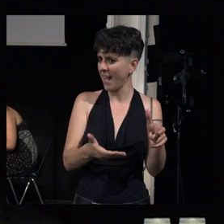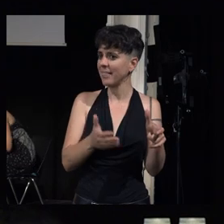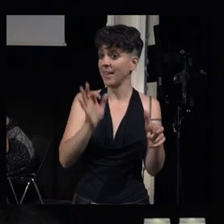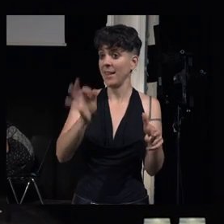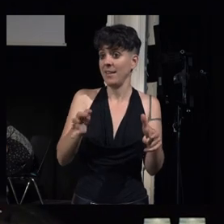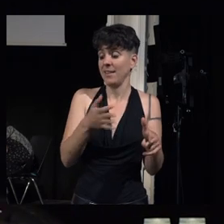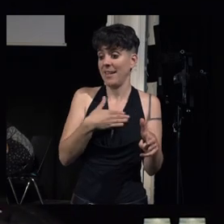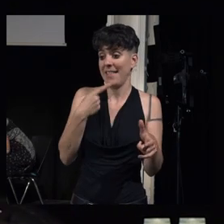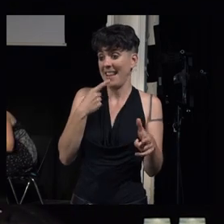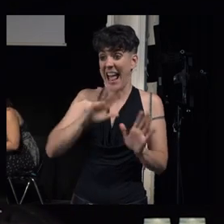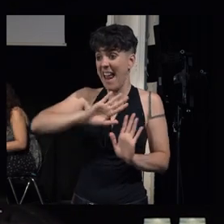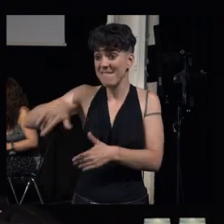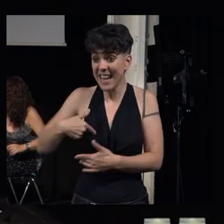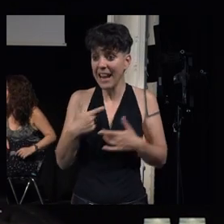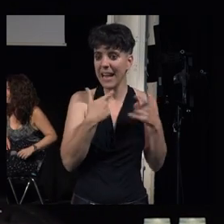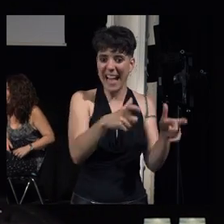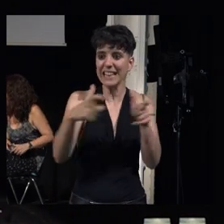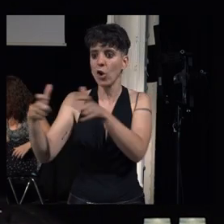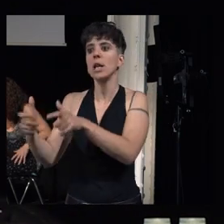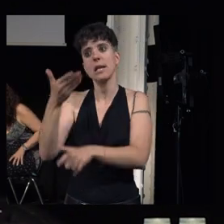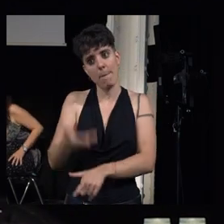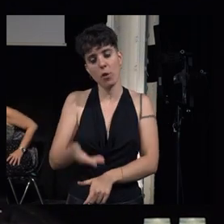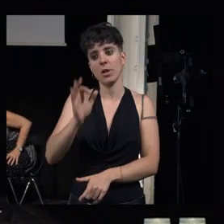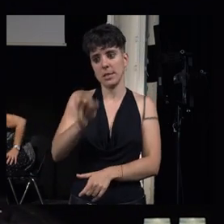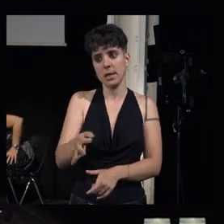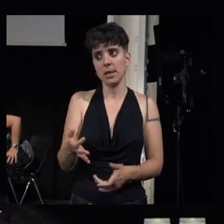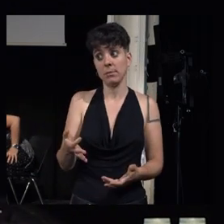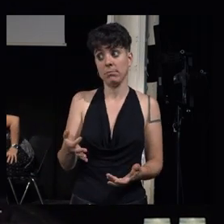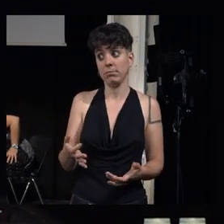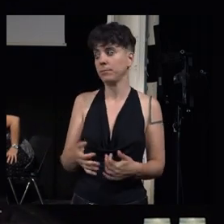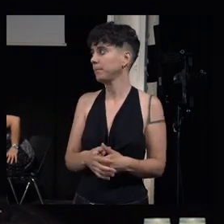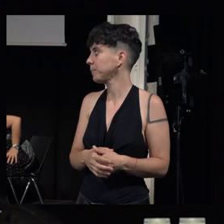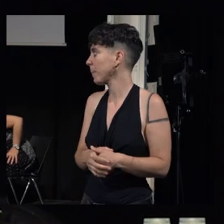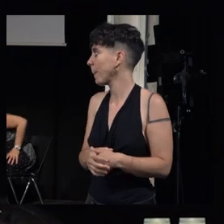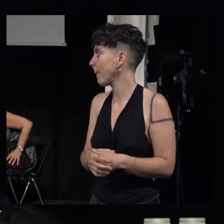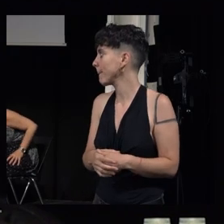Eso es lo que estamos viendo aquí, ¿no?